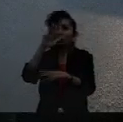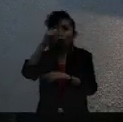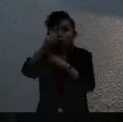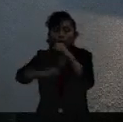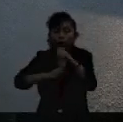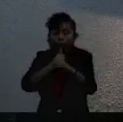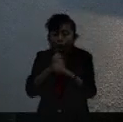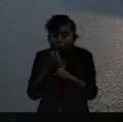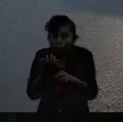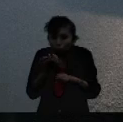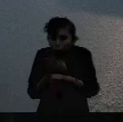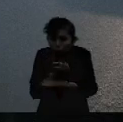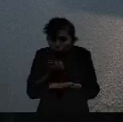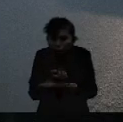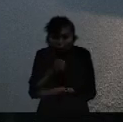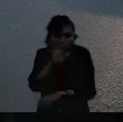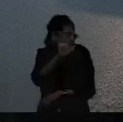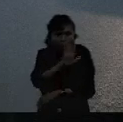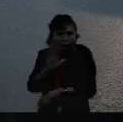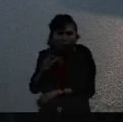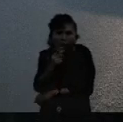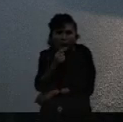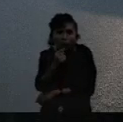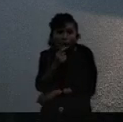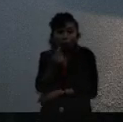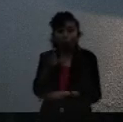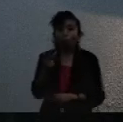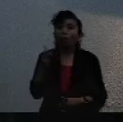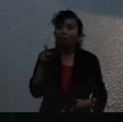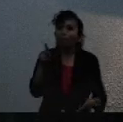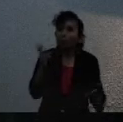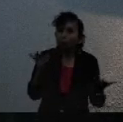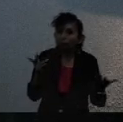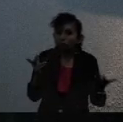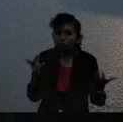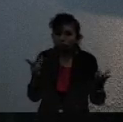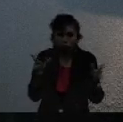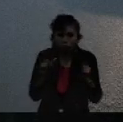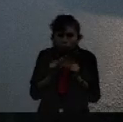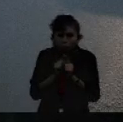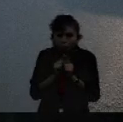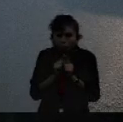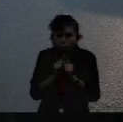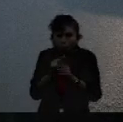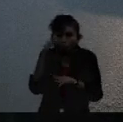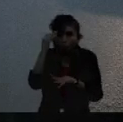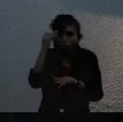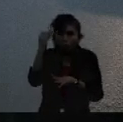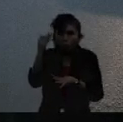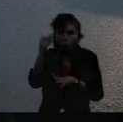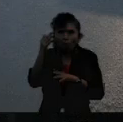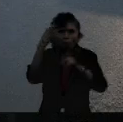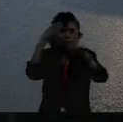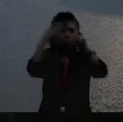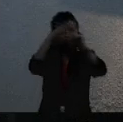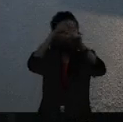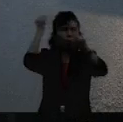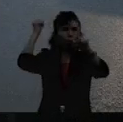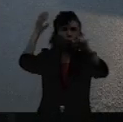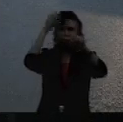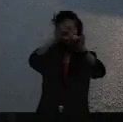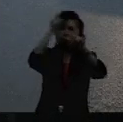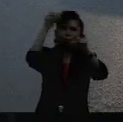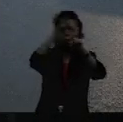un estado pueden parecer poco pero en breve muy breve tiempo hemos logrado alcanzar lo que